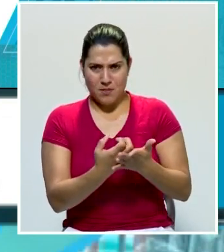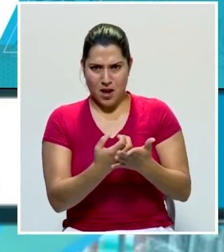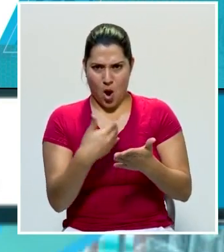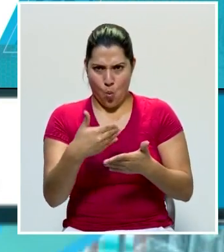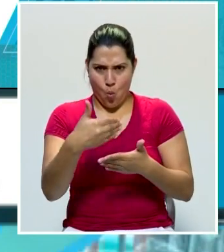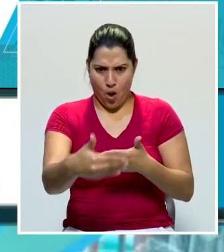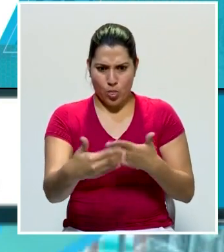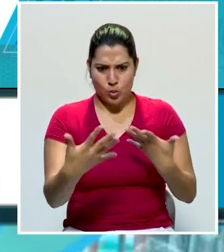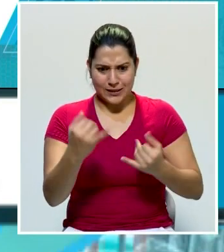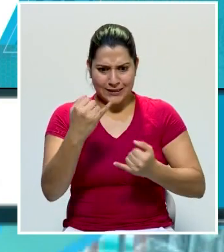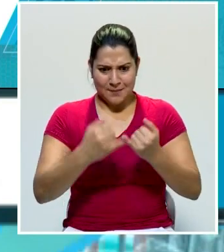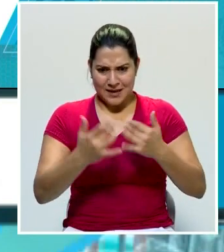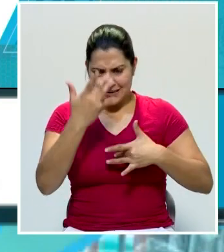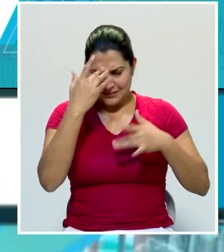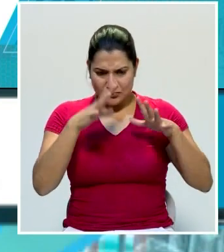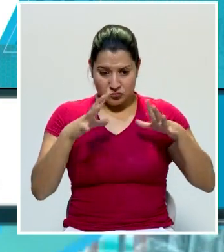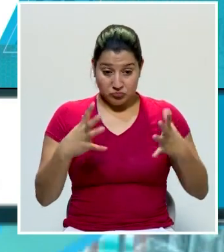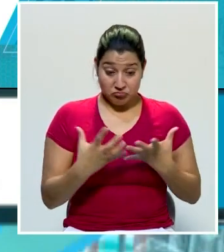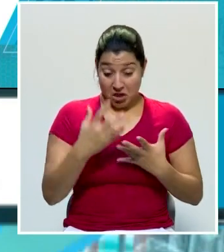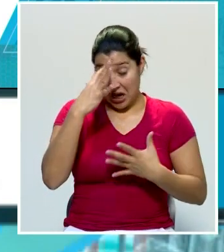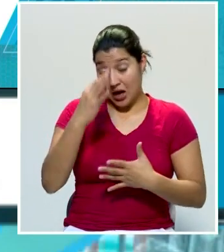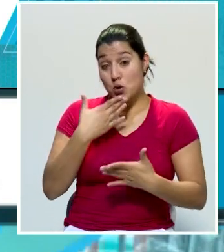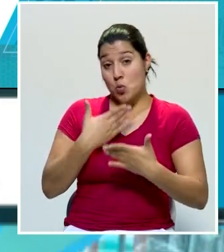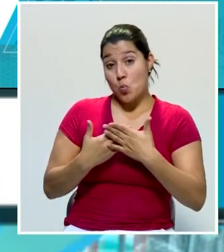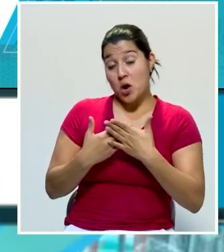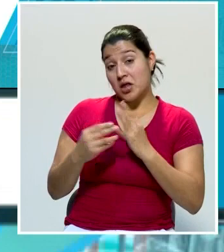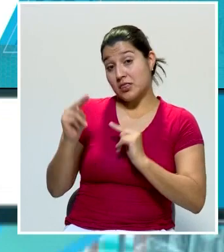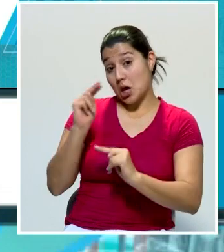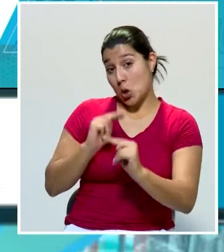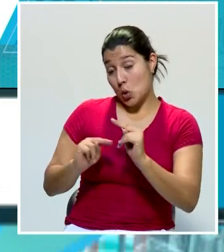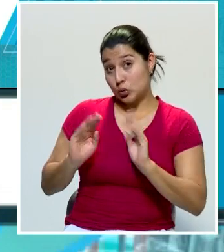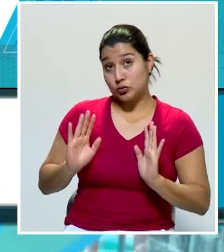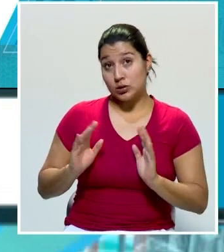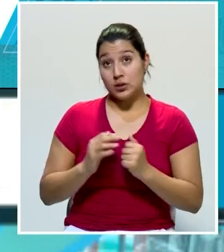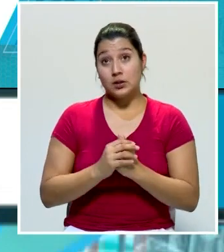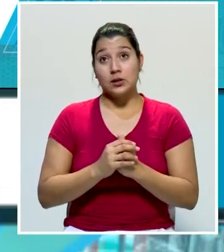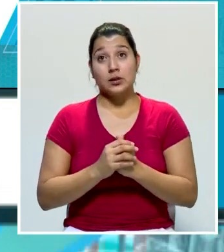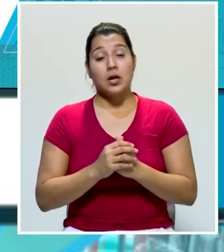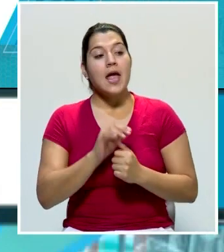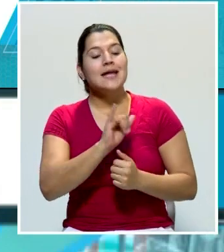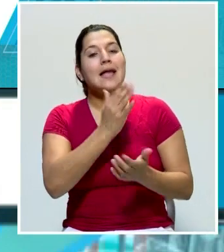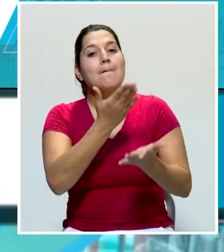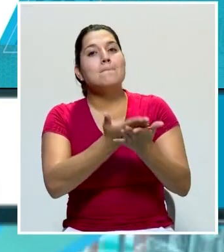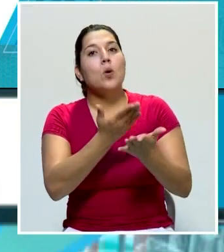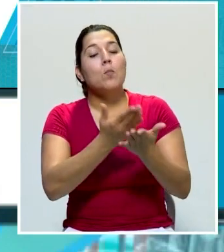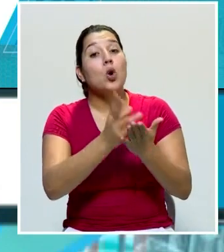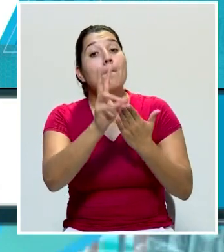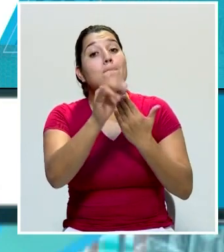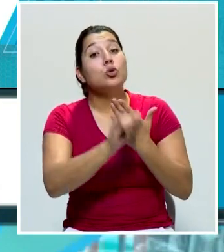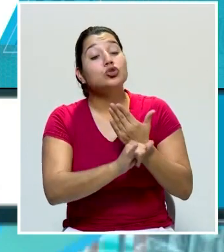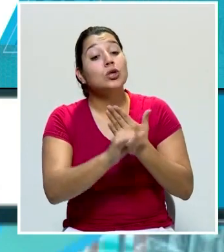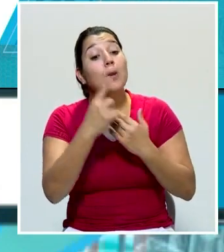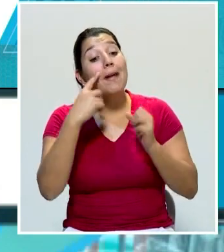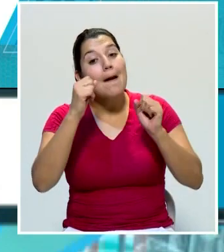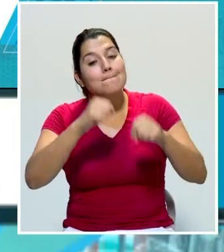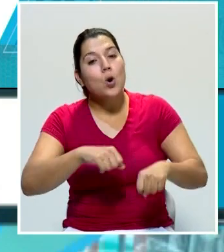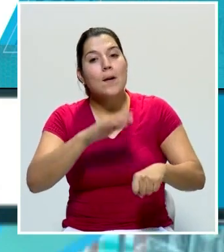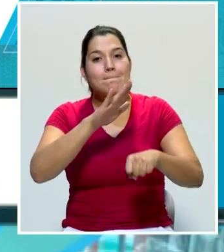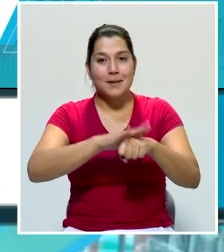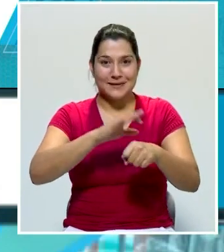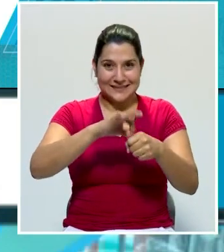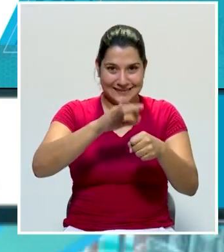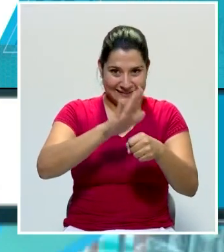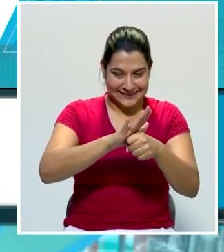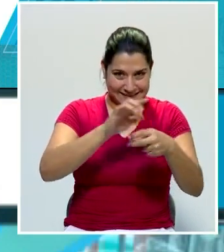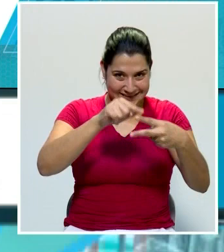importante a valorar. Doña Zoila Rosa Bolio, proponente de un proyecto para legalizar estos